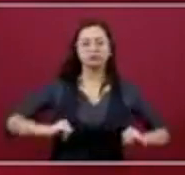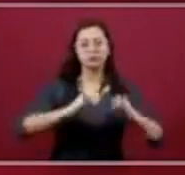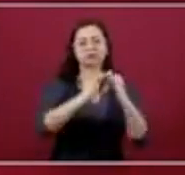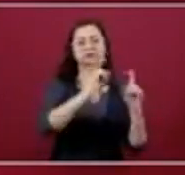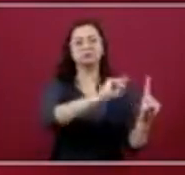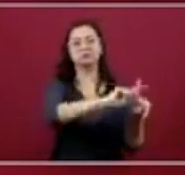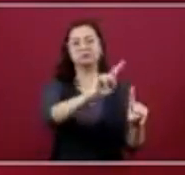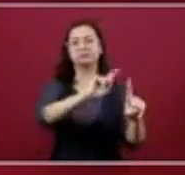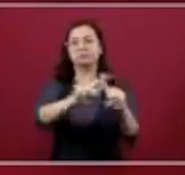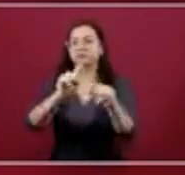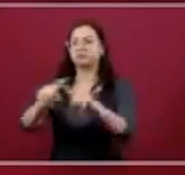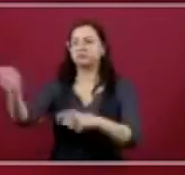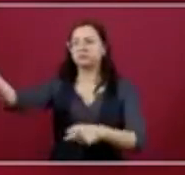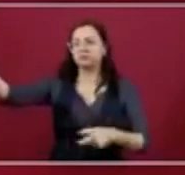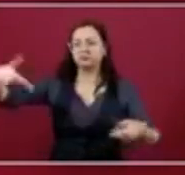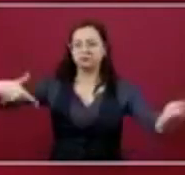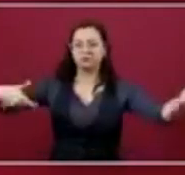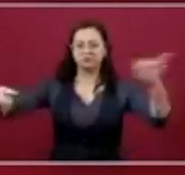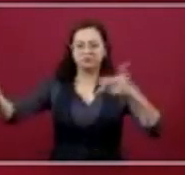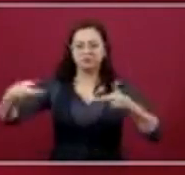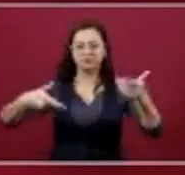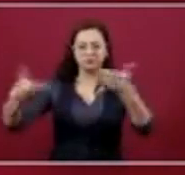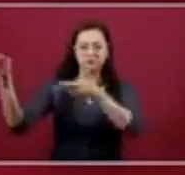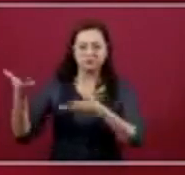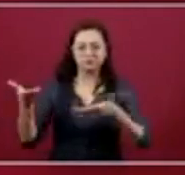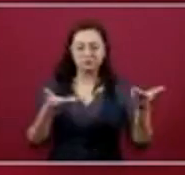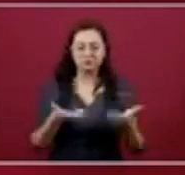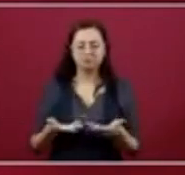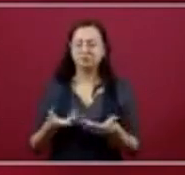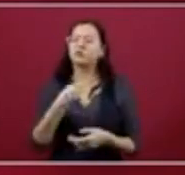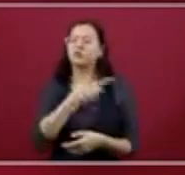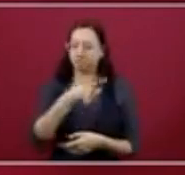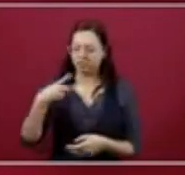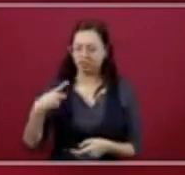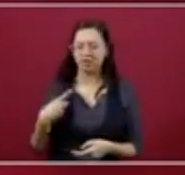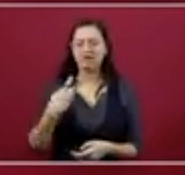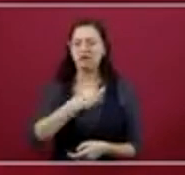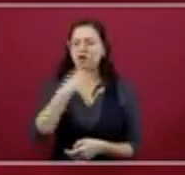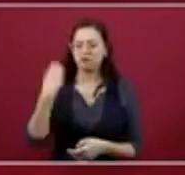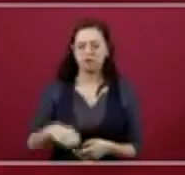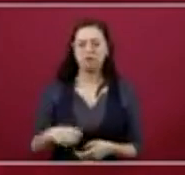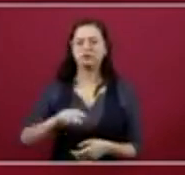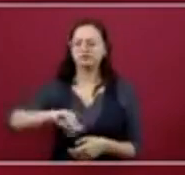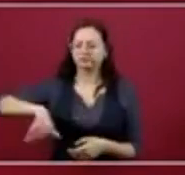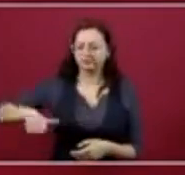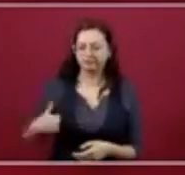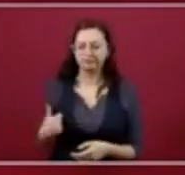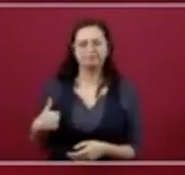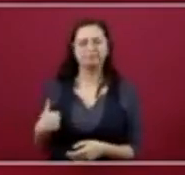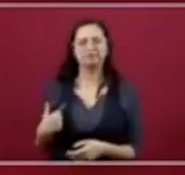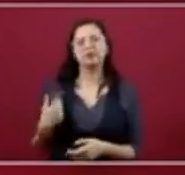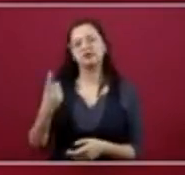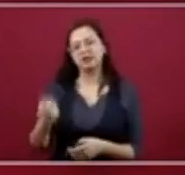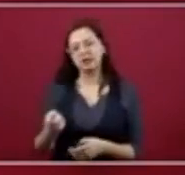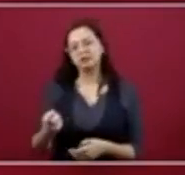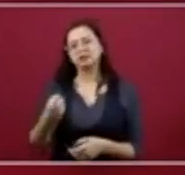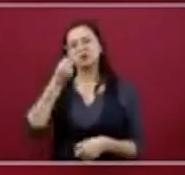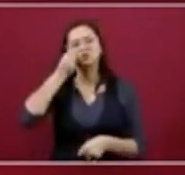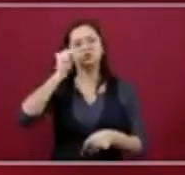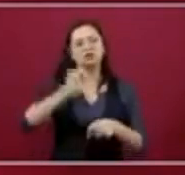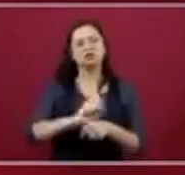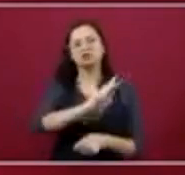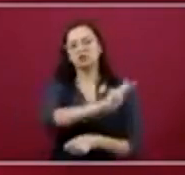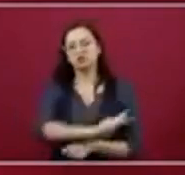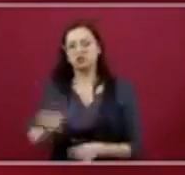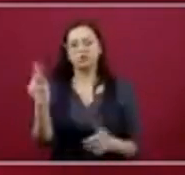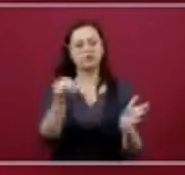instituciones del Poder Ejecutivo Federal. Por eso está firmado por todos los secretarios de Estado.